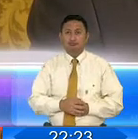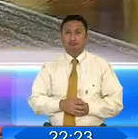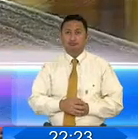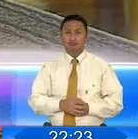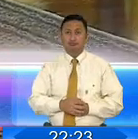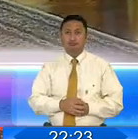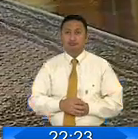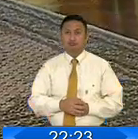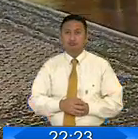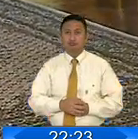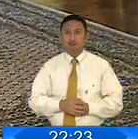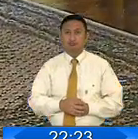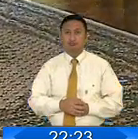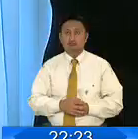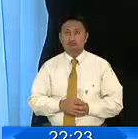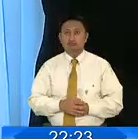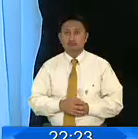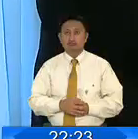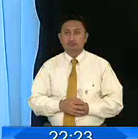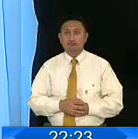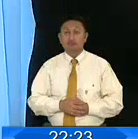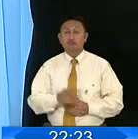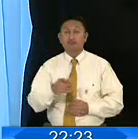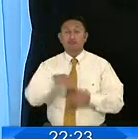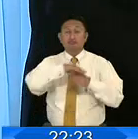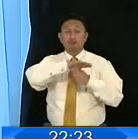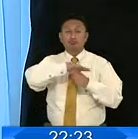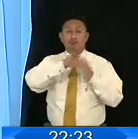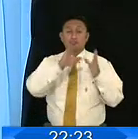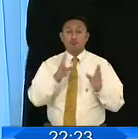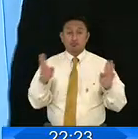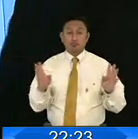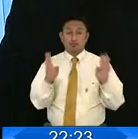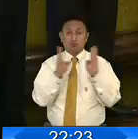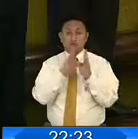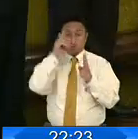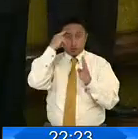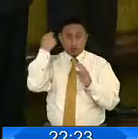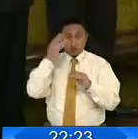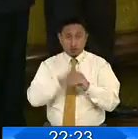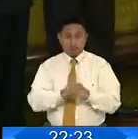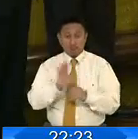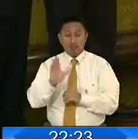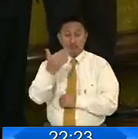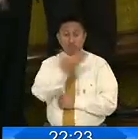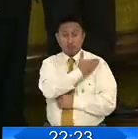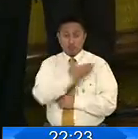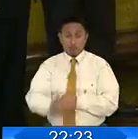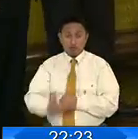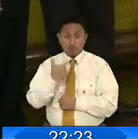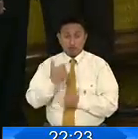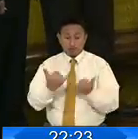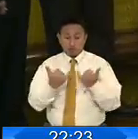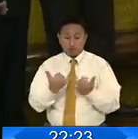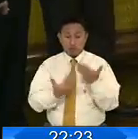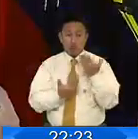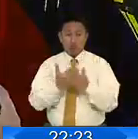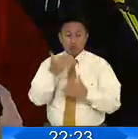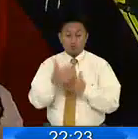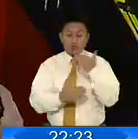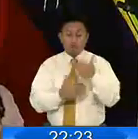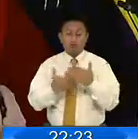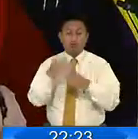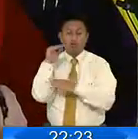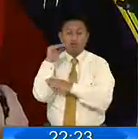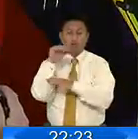solidaria. En el encuentro, que es el primero que los cuerpos diplomáticos mantienen con el gobierno nacional, el jefe de Estado reiteró que en esta nueva etapa histórica que vive el